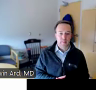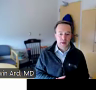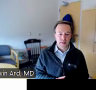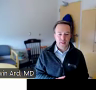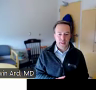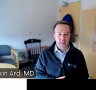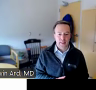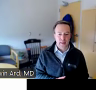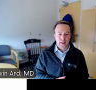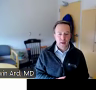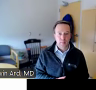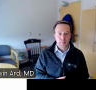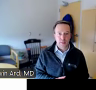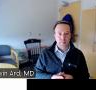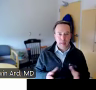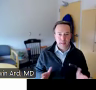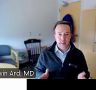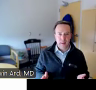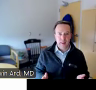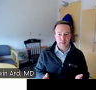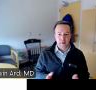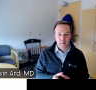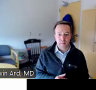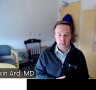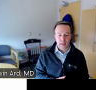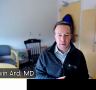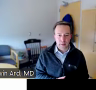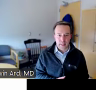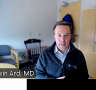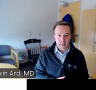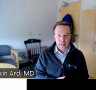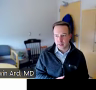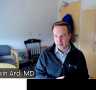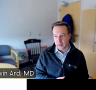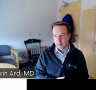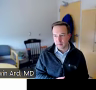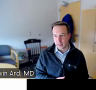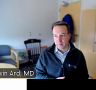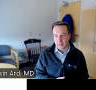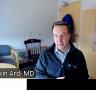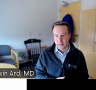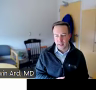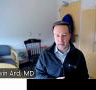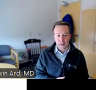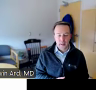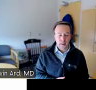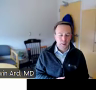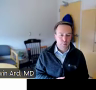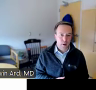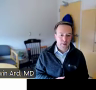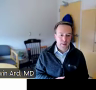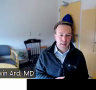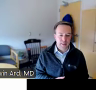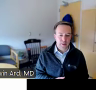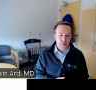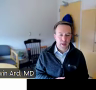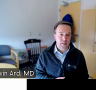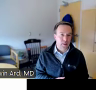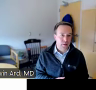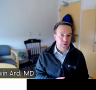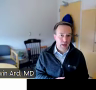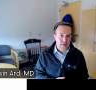las cifras de embarazos han sido bastante pequeños, sin importar la opción del PrEP que tome un